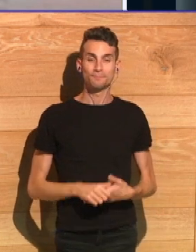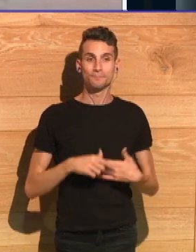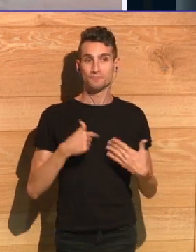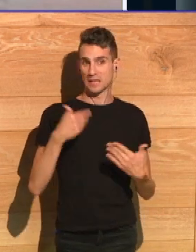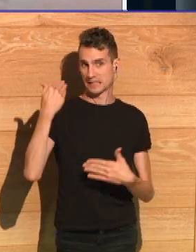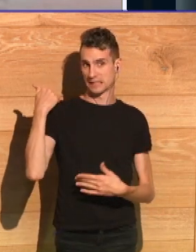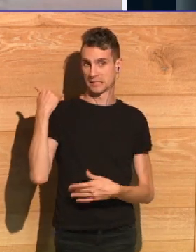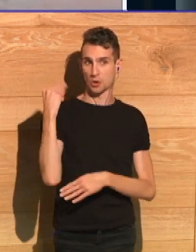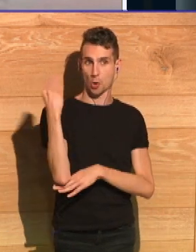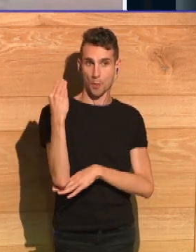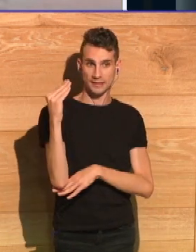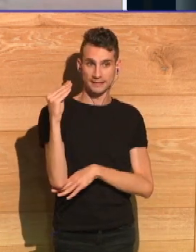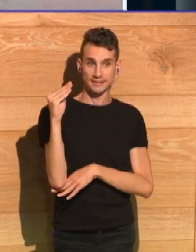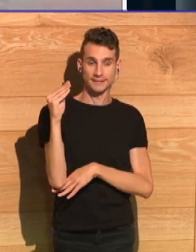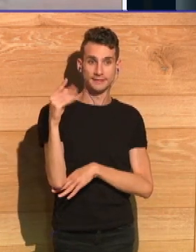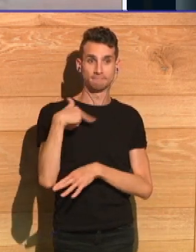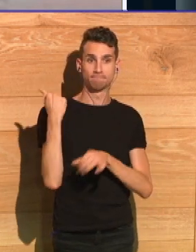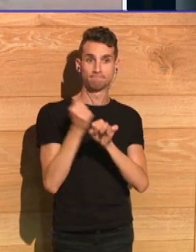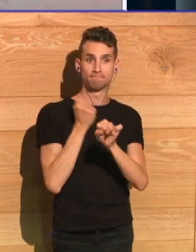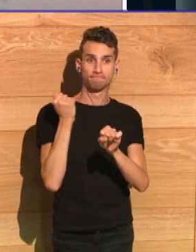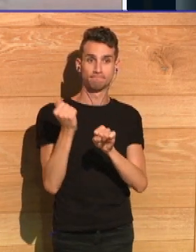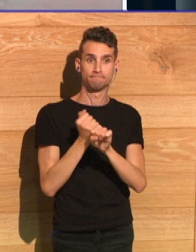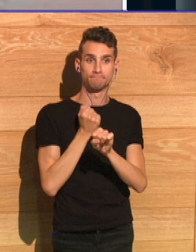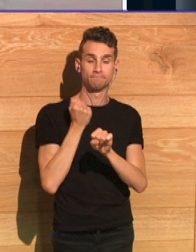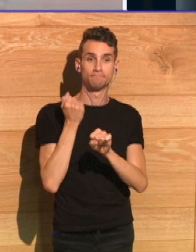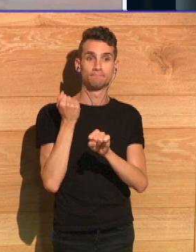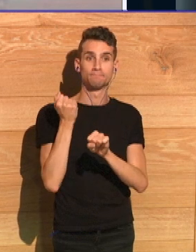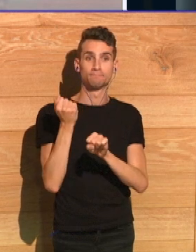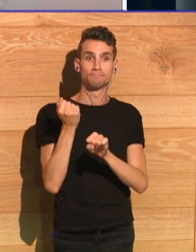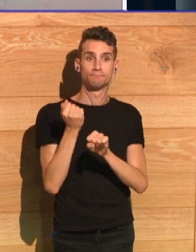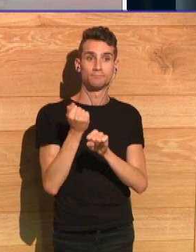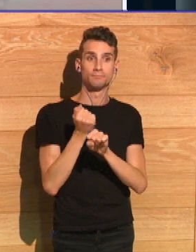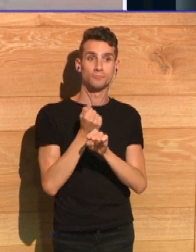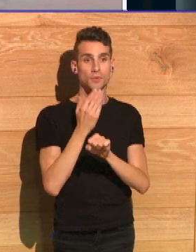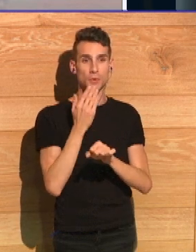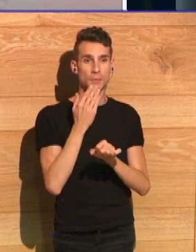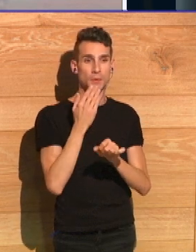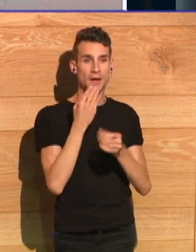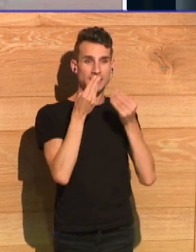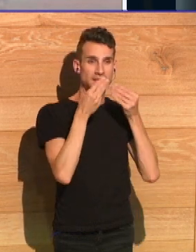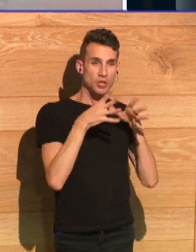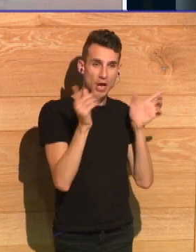Cuando era joven trabajaba como por arrebatos, ¿no?